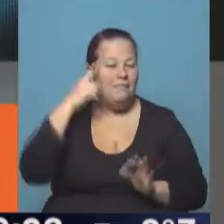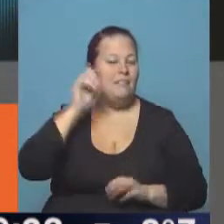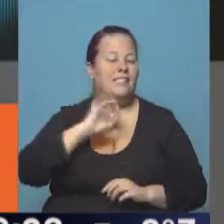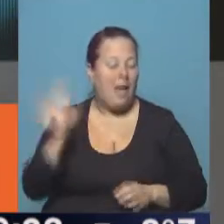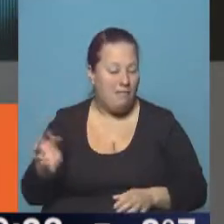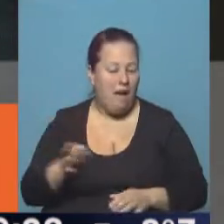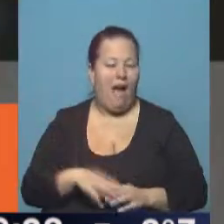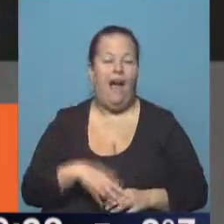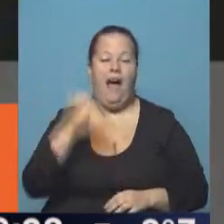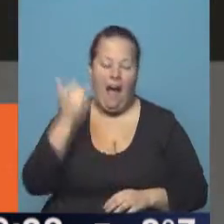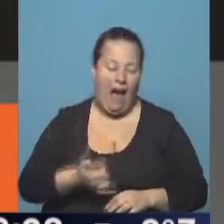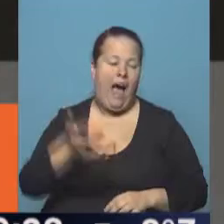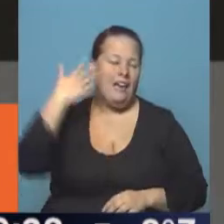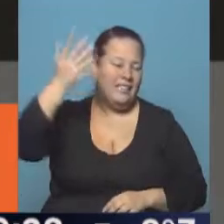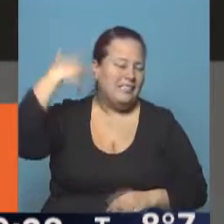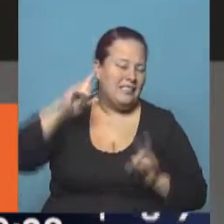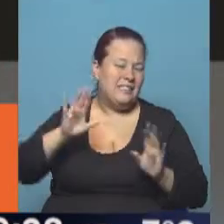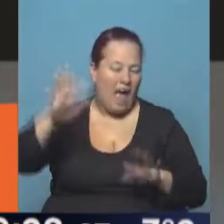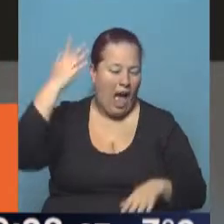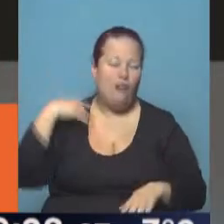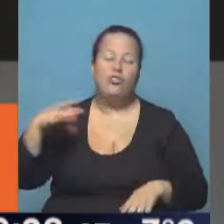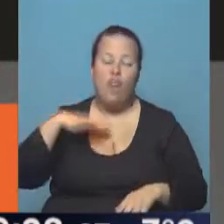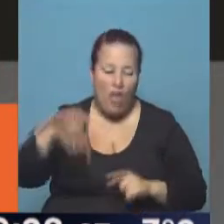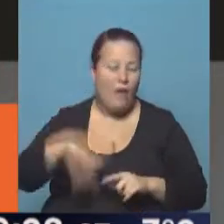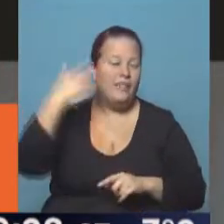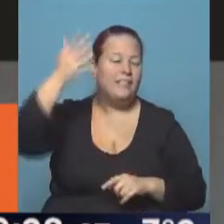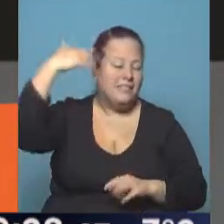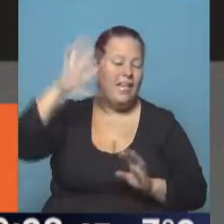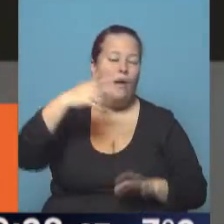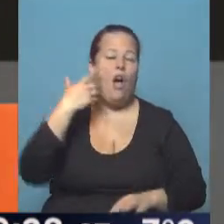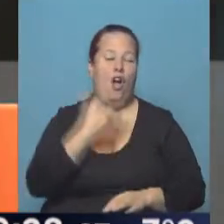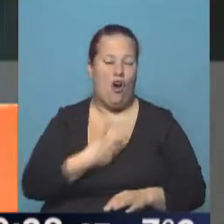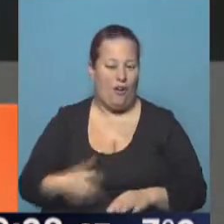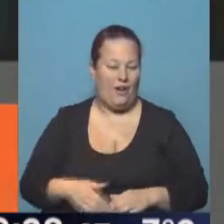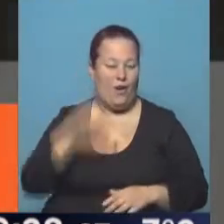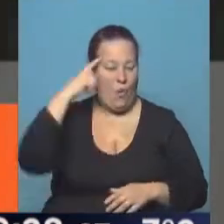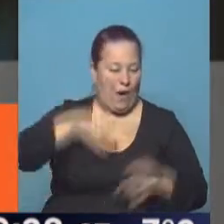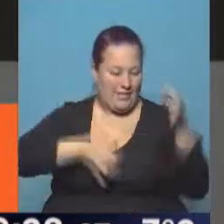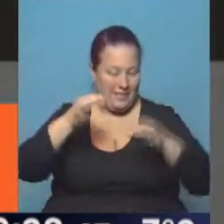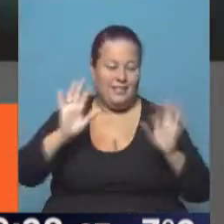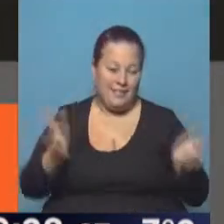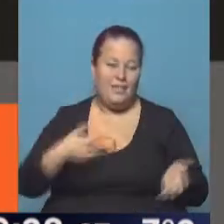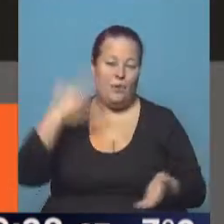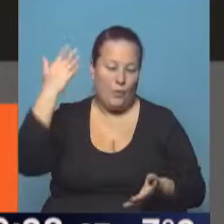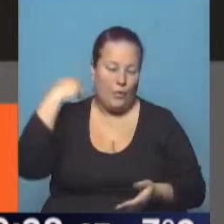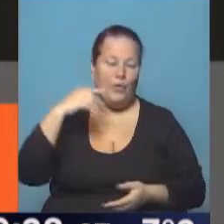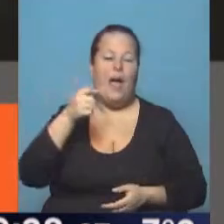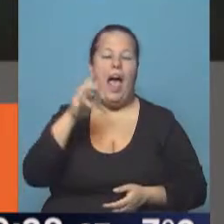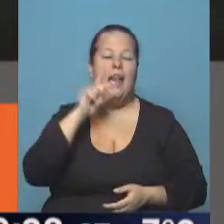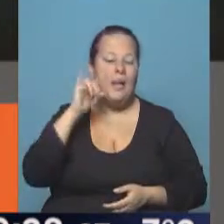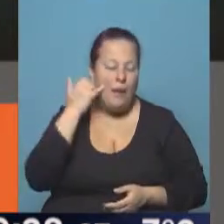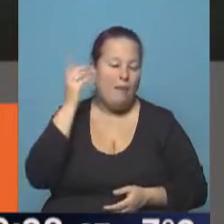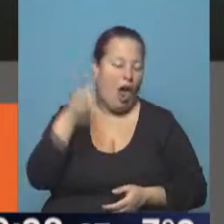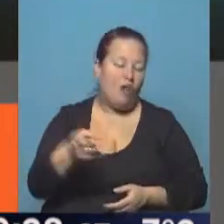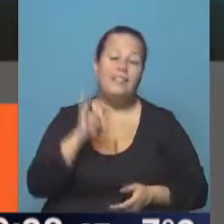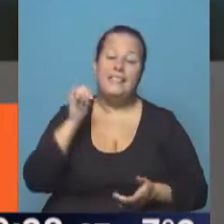prejuicios que existen y existían en la sociedad y existen y existían en el Poder Judicial. También, tanto que hizo Carmen Argibay. Sí, pero